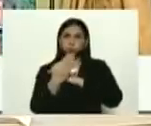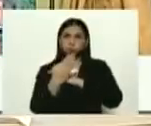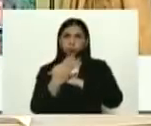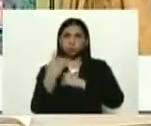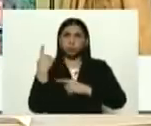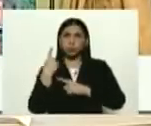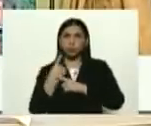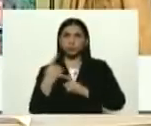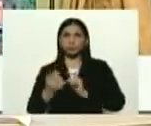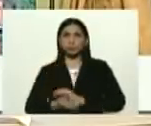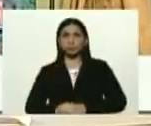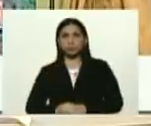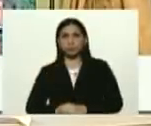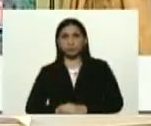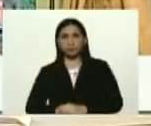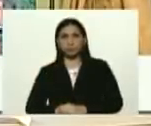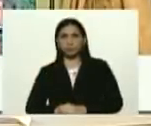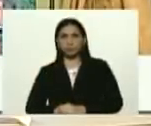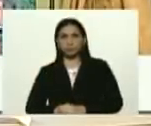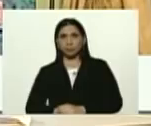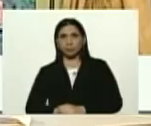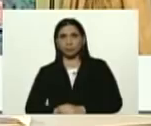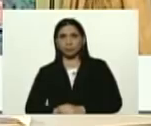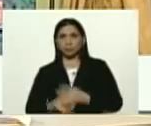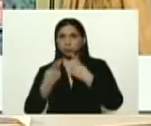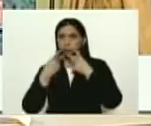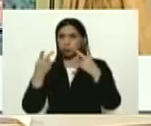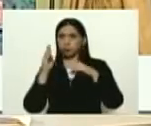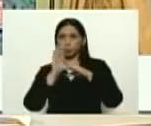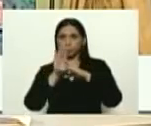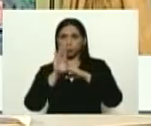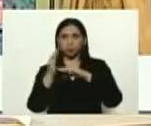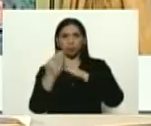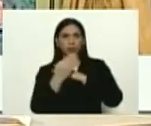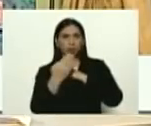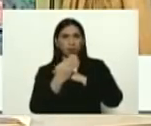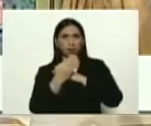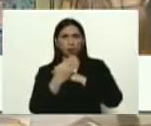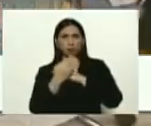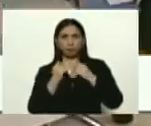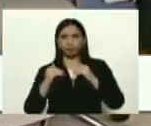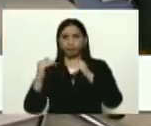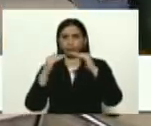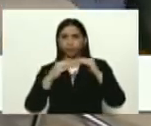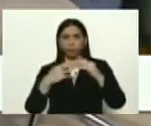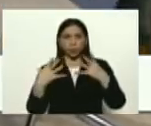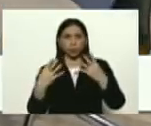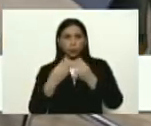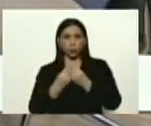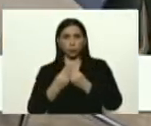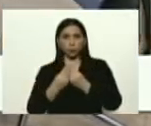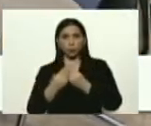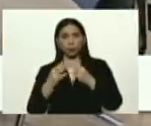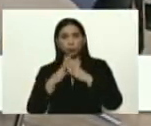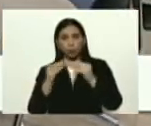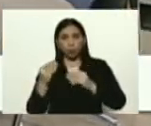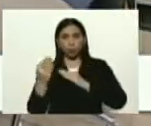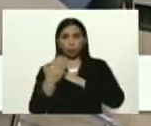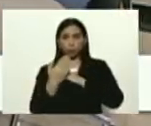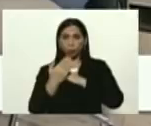Cuidémonos. Es la consigna, a cuidarse, a cuidarnos, que juntos todos cuidándonos,